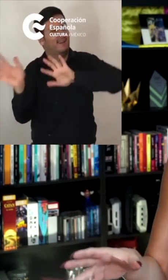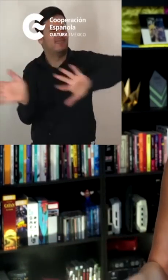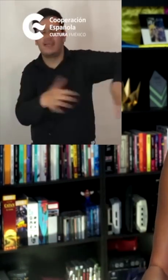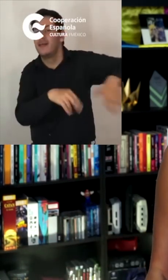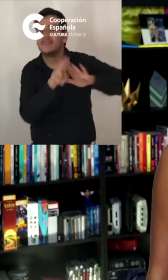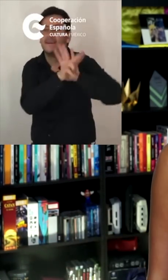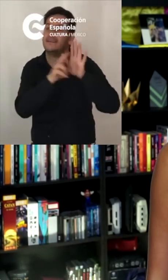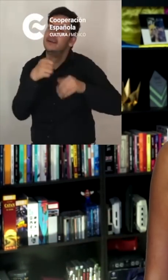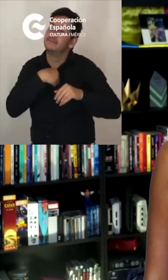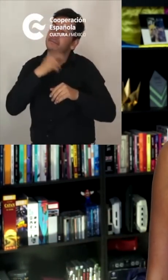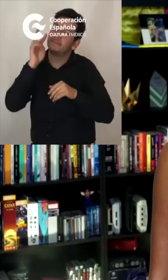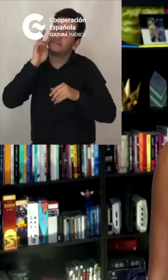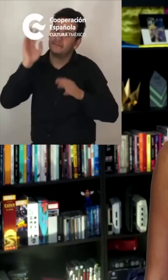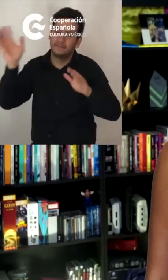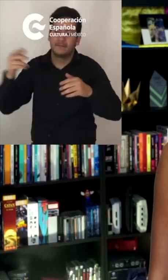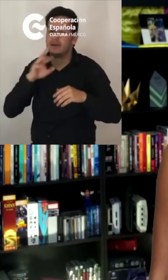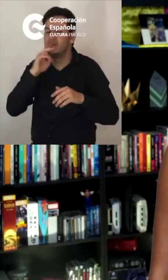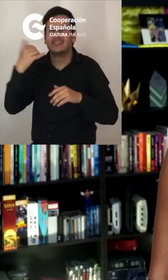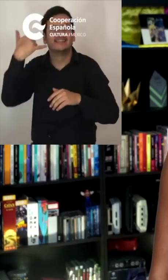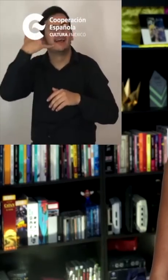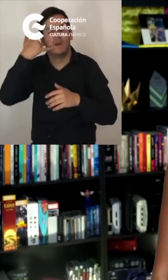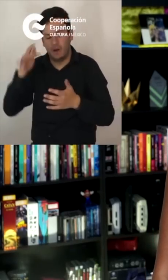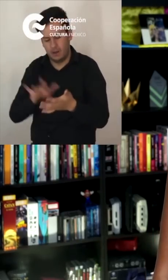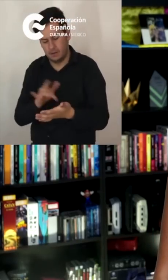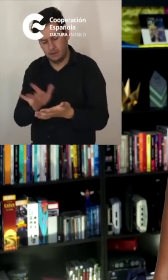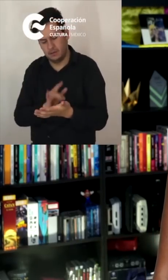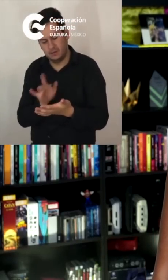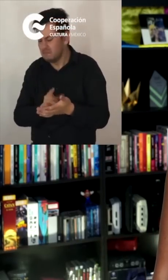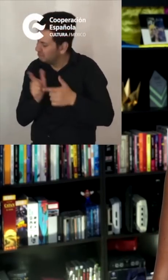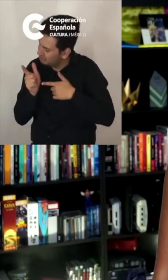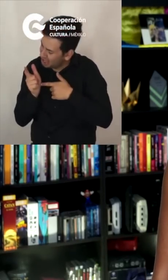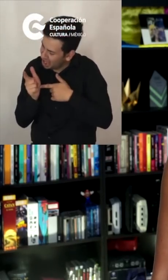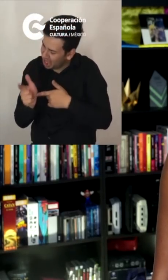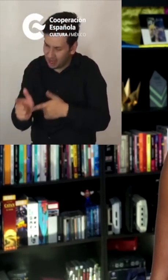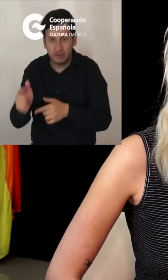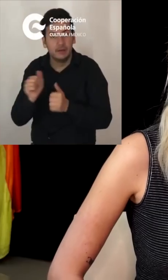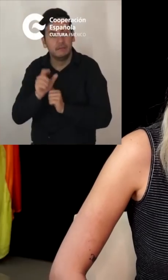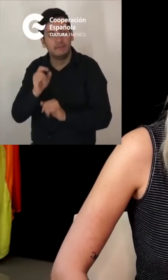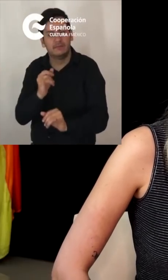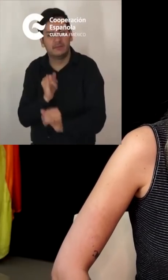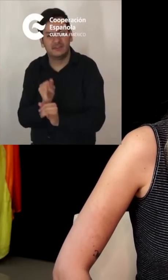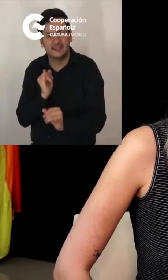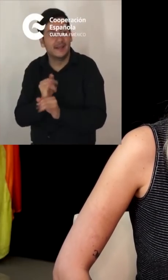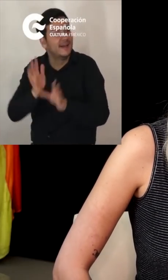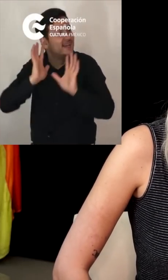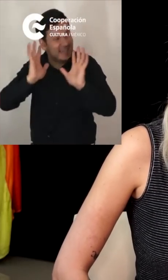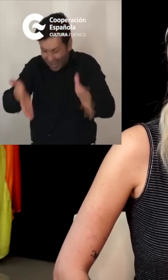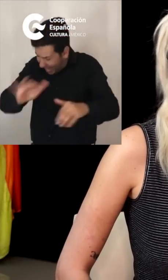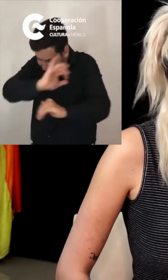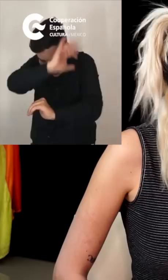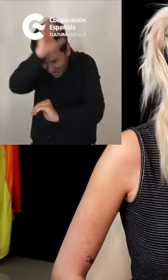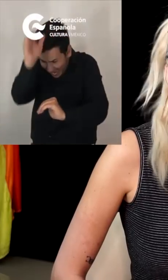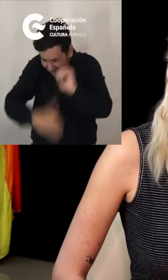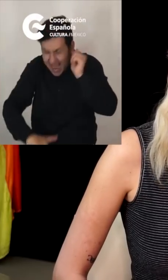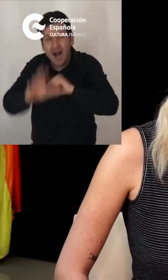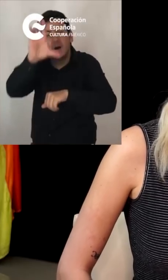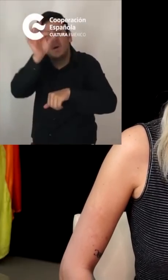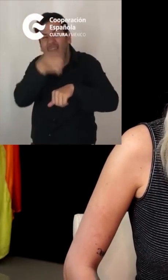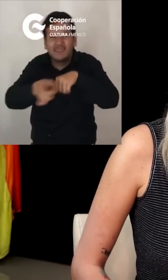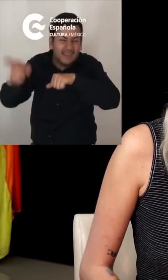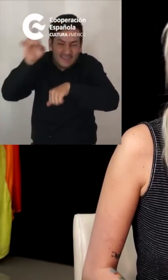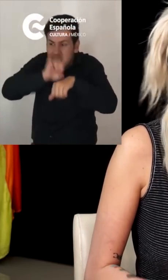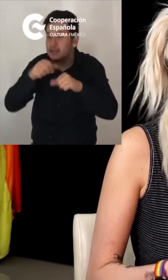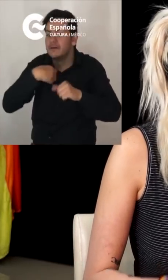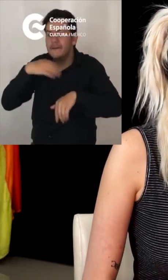el internet grande y sacamos el internet chiquito en el celular y seguimos viendo el internet. Ya muero de ganas que se acabe la cuarentena para tener más opciones de